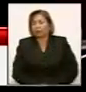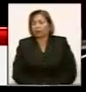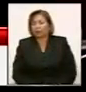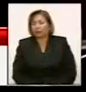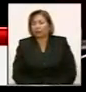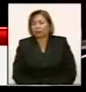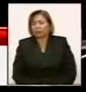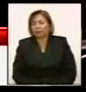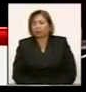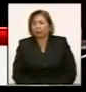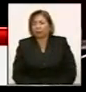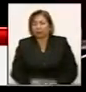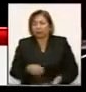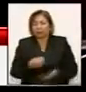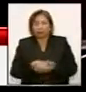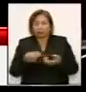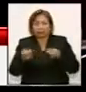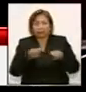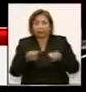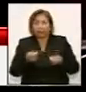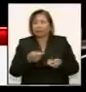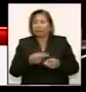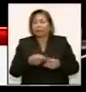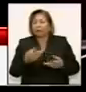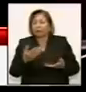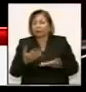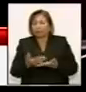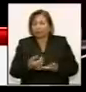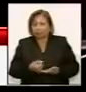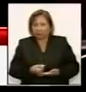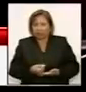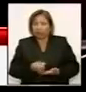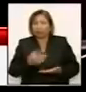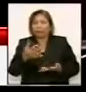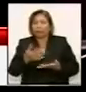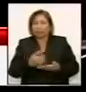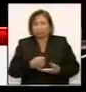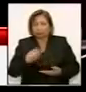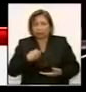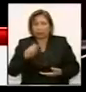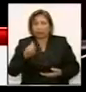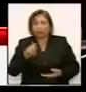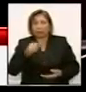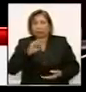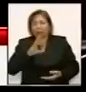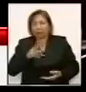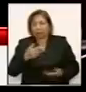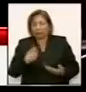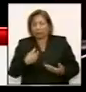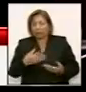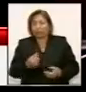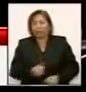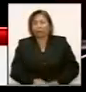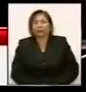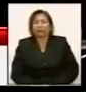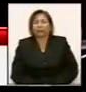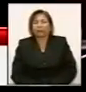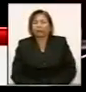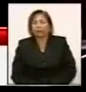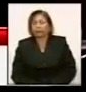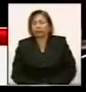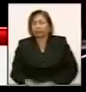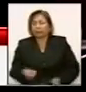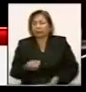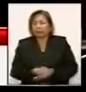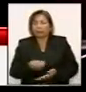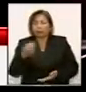mundo, a todos les pago yo me encargo de administrar. Cobro primero el robo, recupero mi plata que me han robado como peruanos nos han robado.